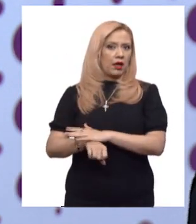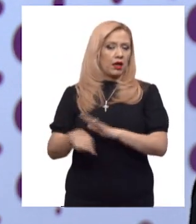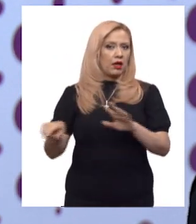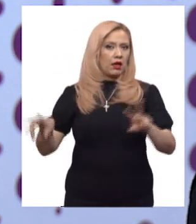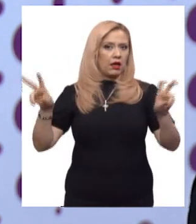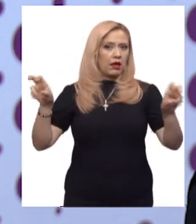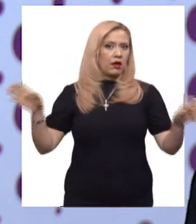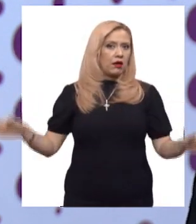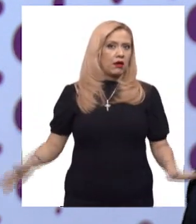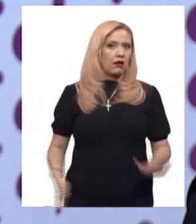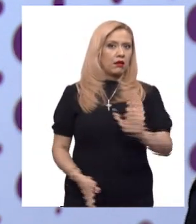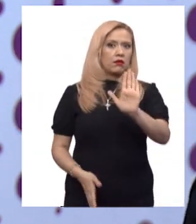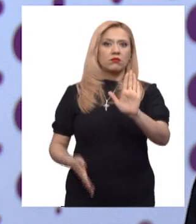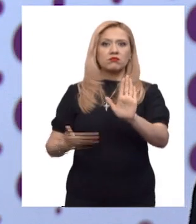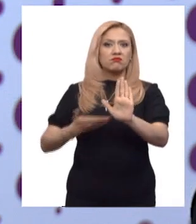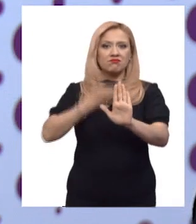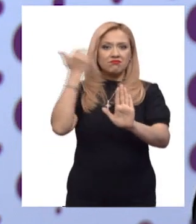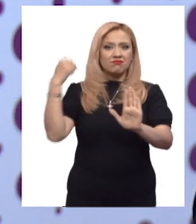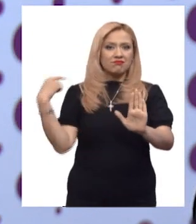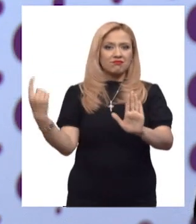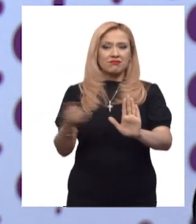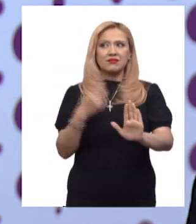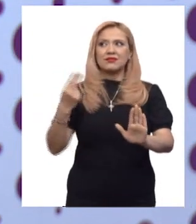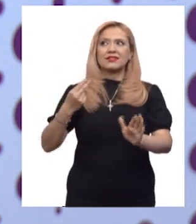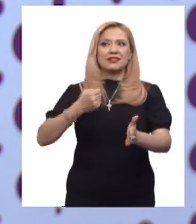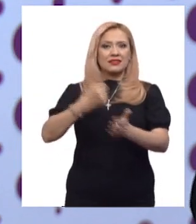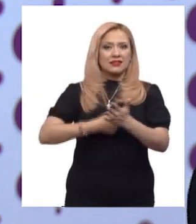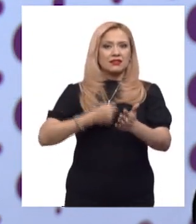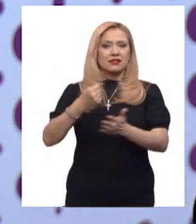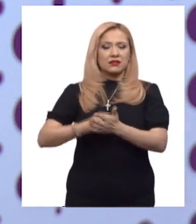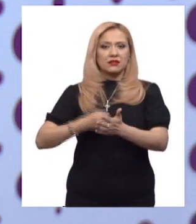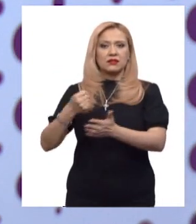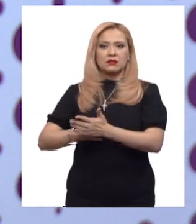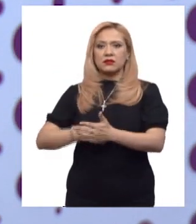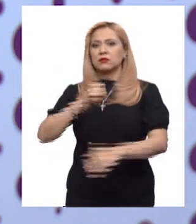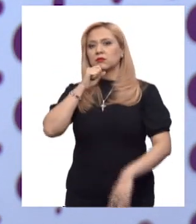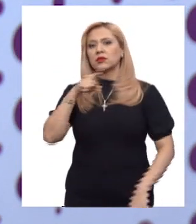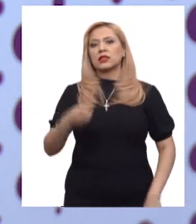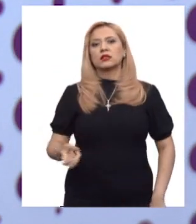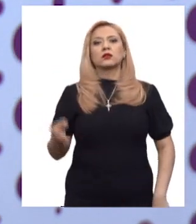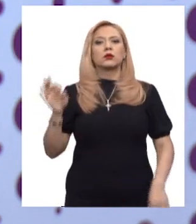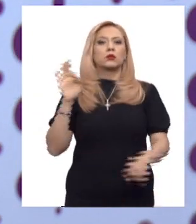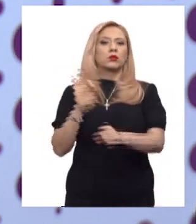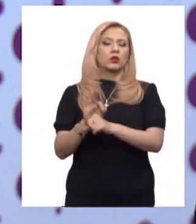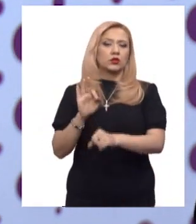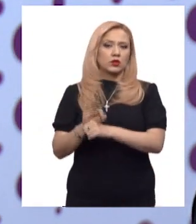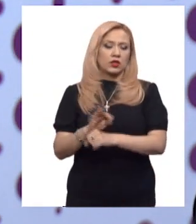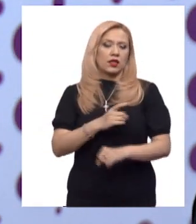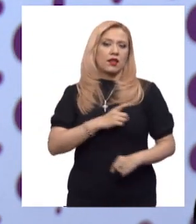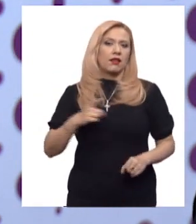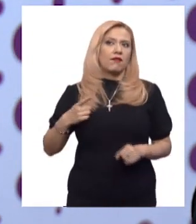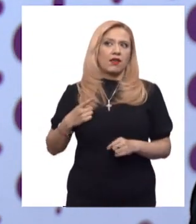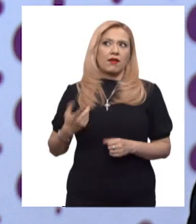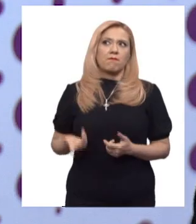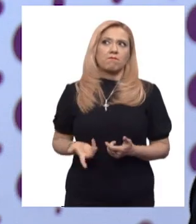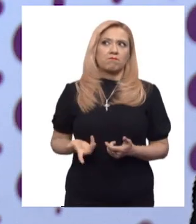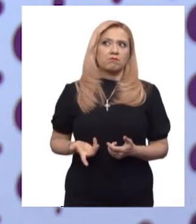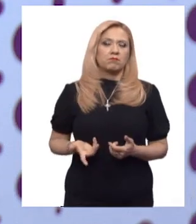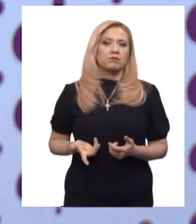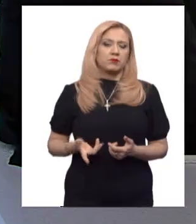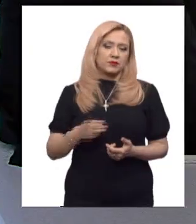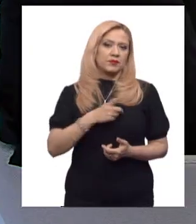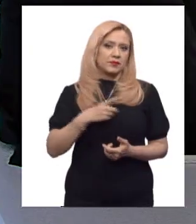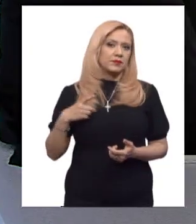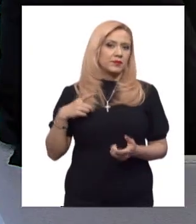y que son cosas que como sociedad tenemos que exigir, y es también parte de esta protección que tenemos que tiene que